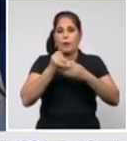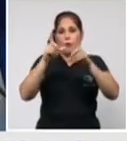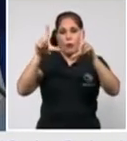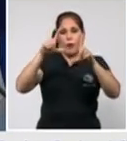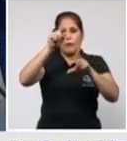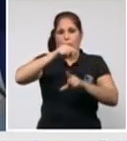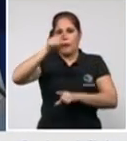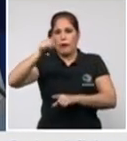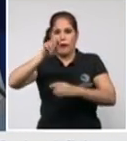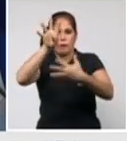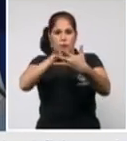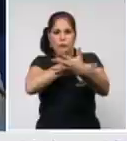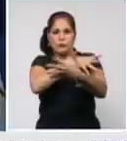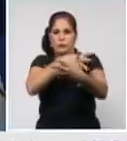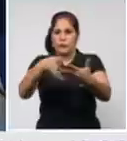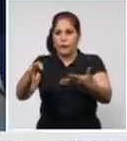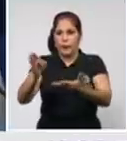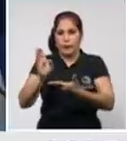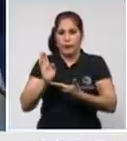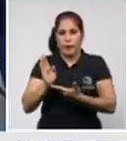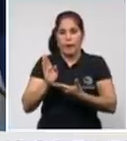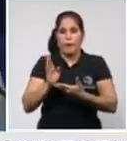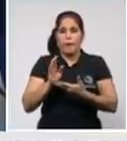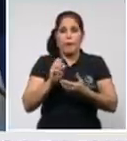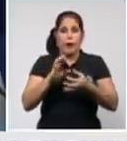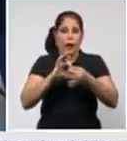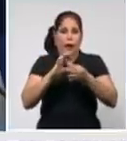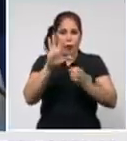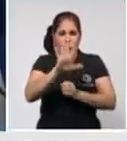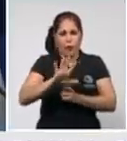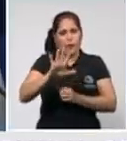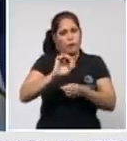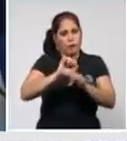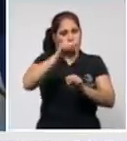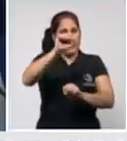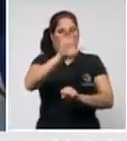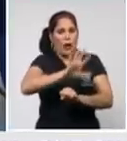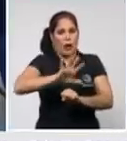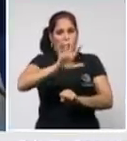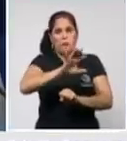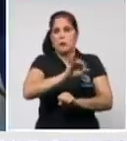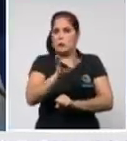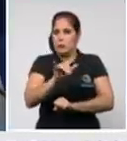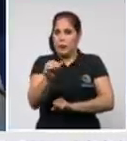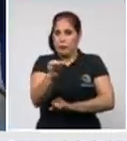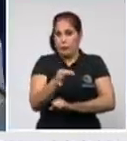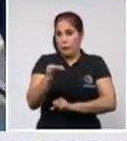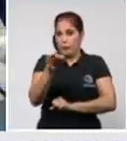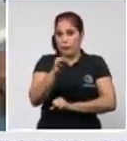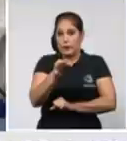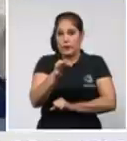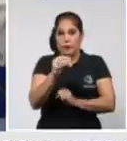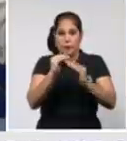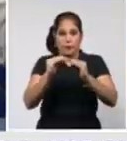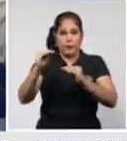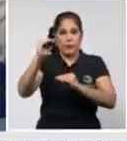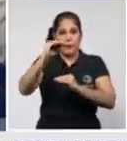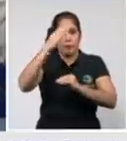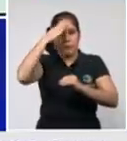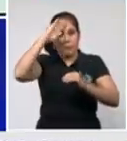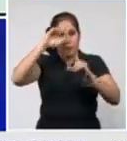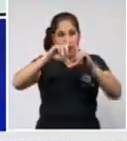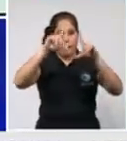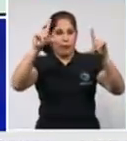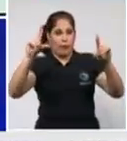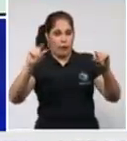tablas, sobre todo los geógrafos. El de los municipios con la tasa de incidencia por encima del país en los